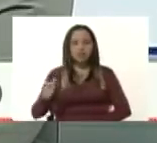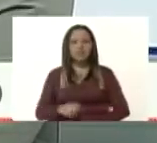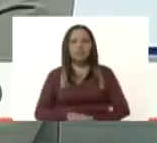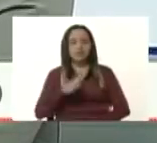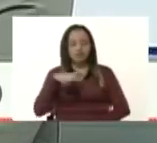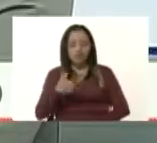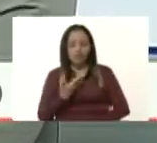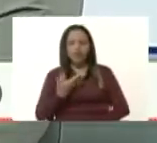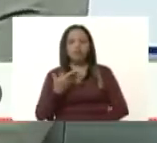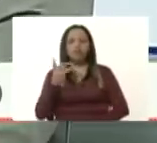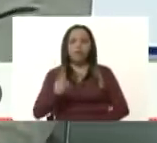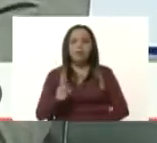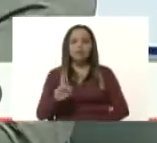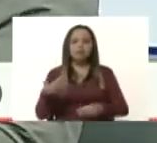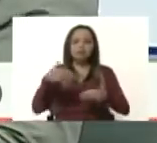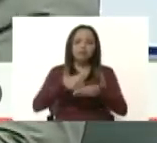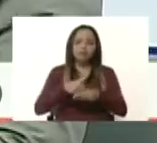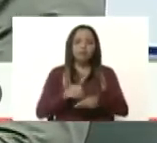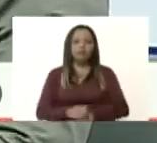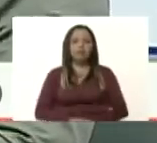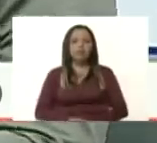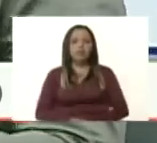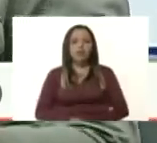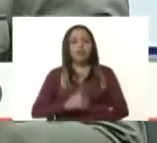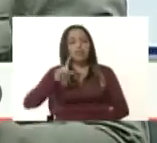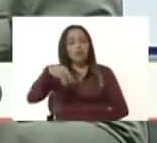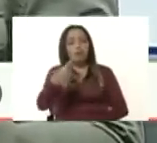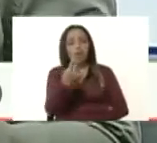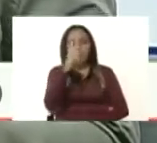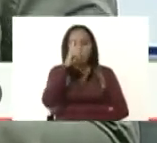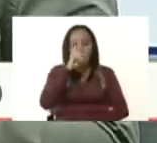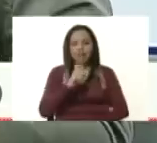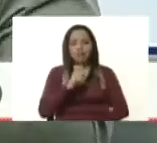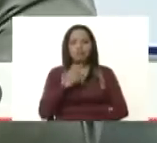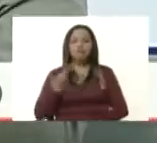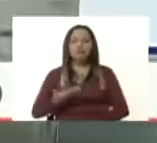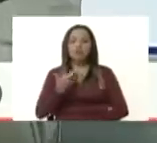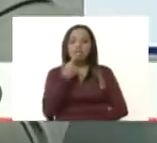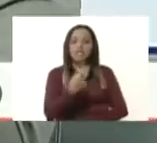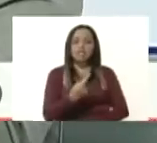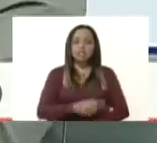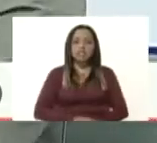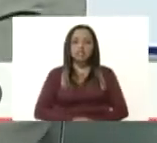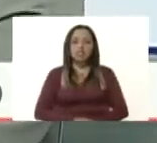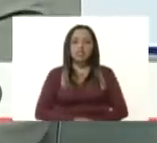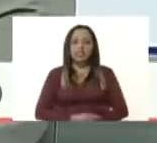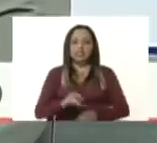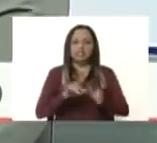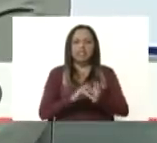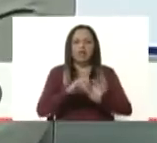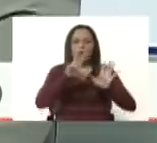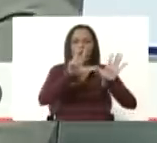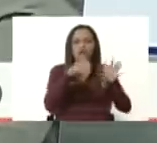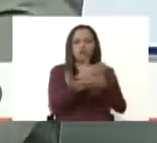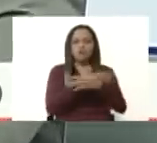ahorrar. Hoy, después de un año, es importante decirle a esos casi 8 millones de venezolanos cómo le fue